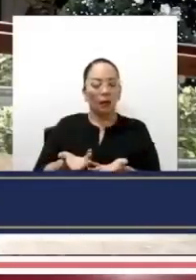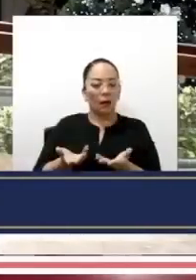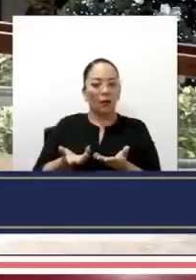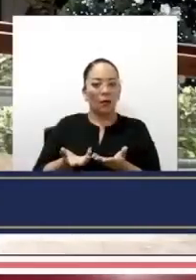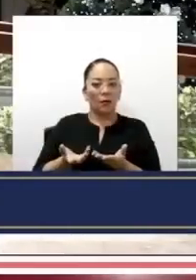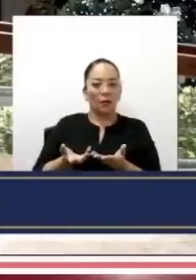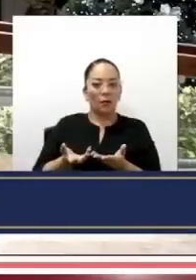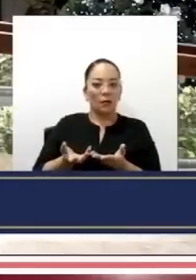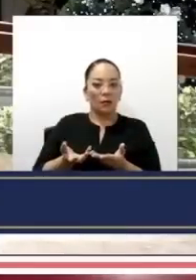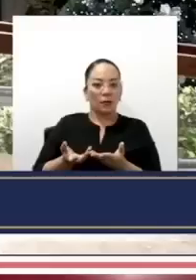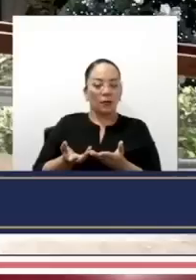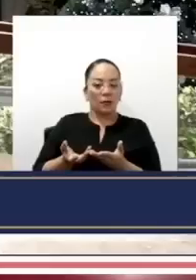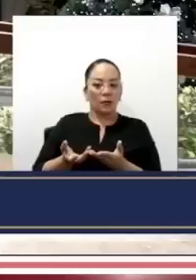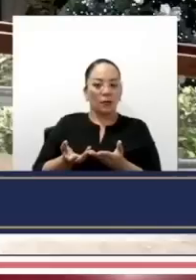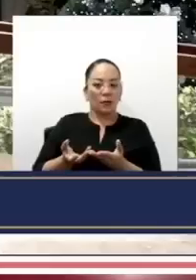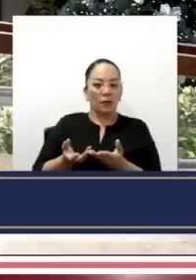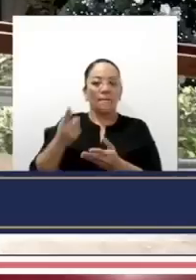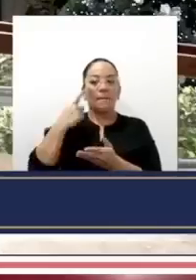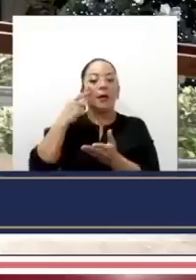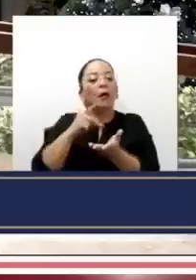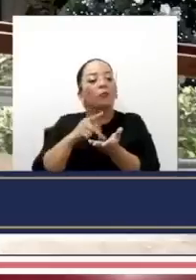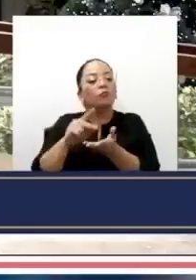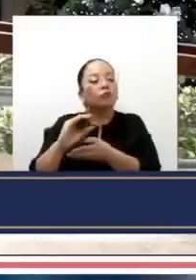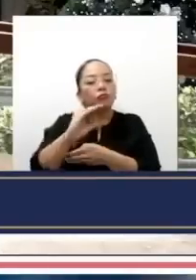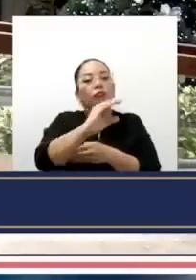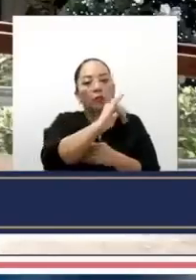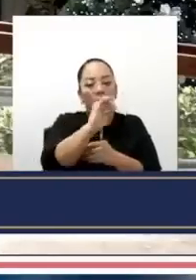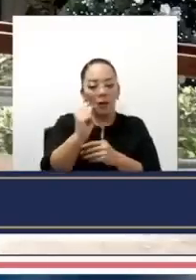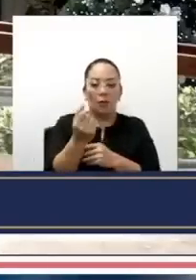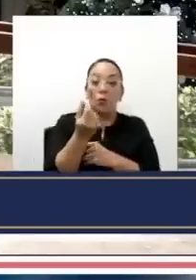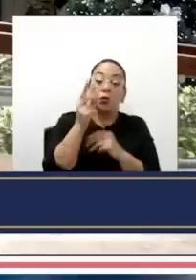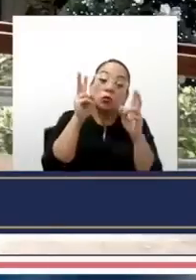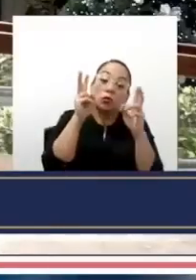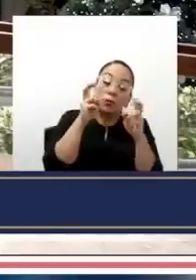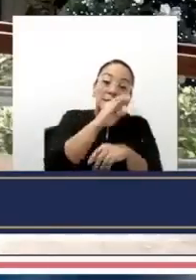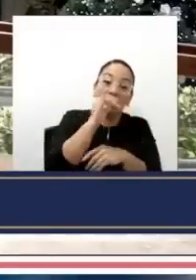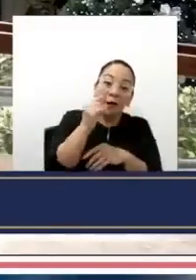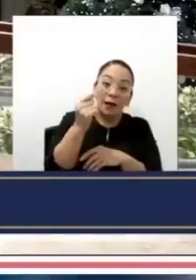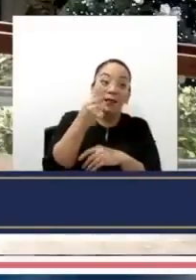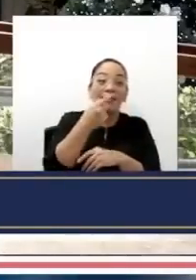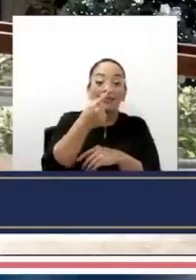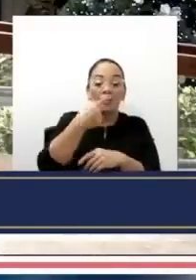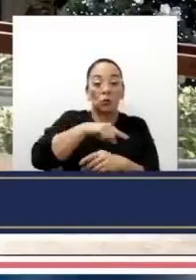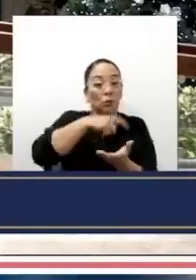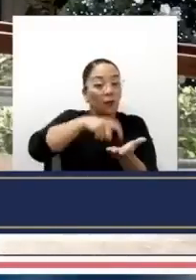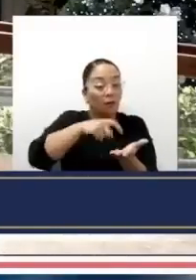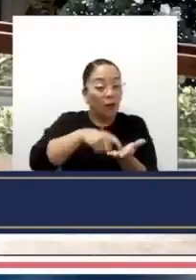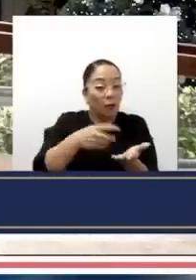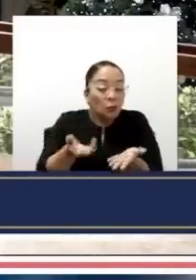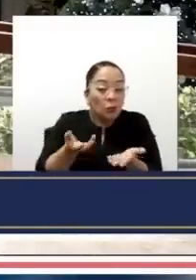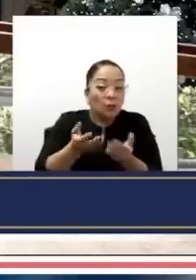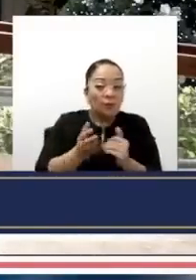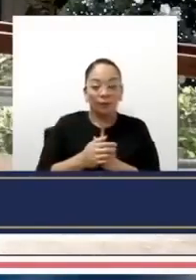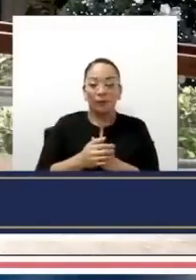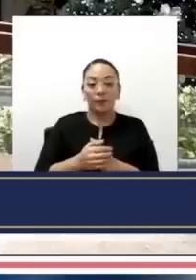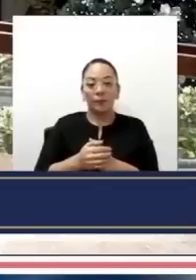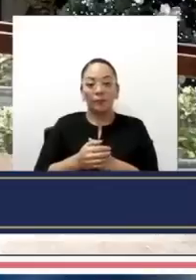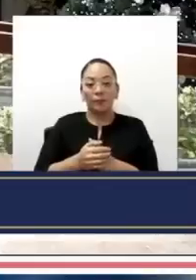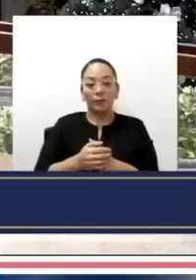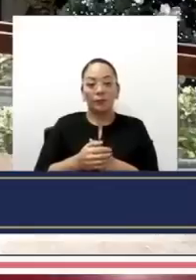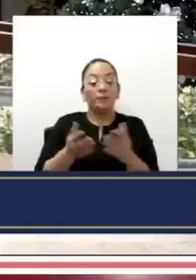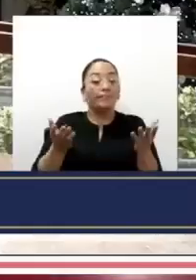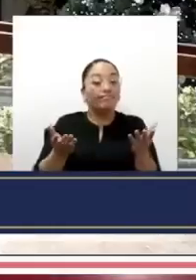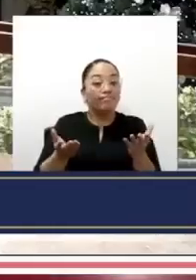para hacerle un paguito a la Caja del monto que según la Caja le debemos? Entonces, no quebrar